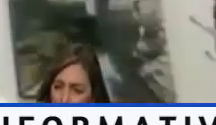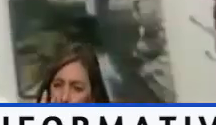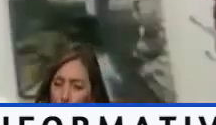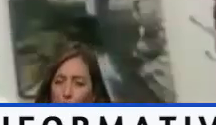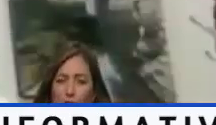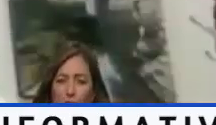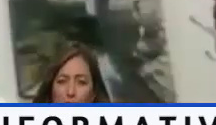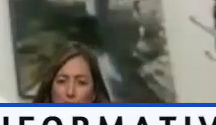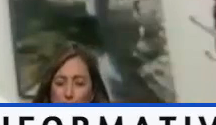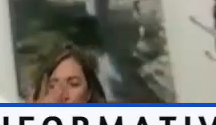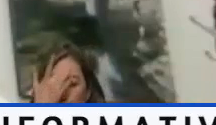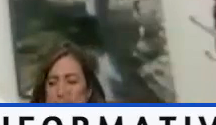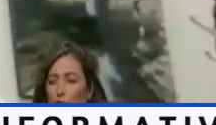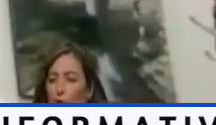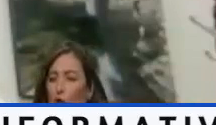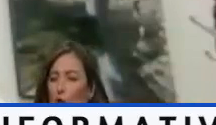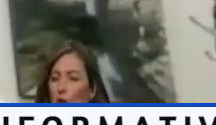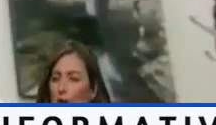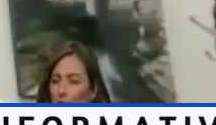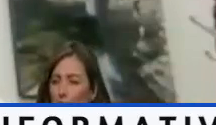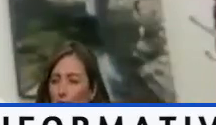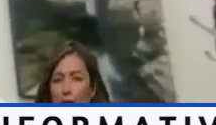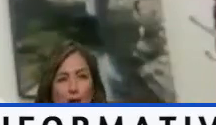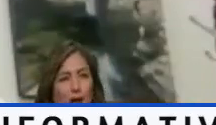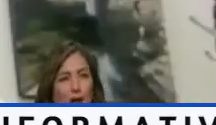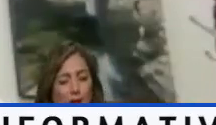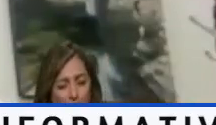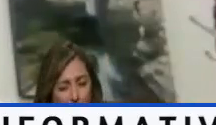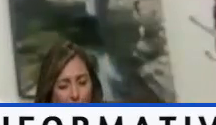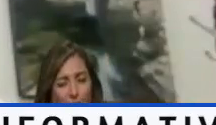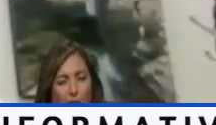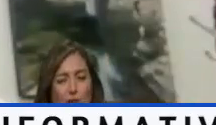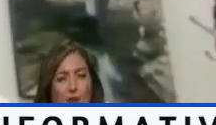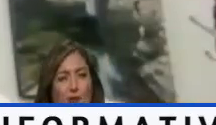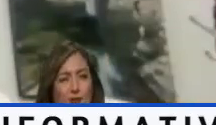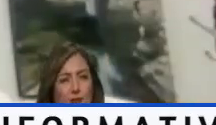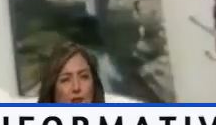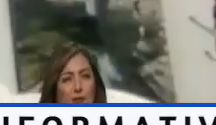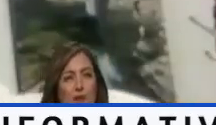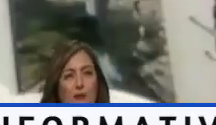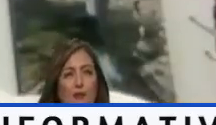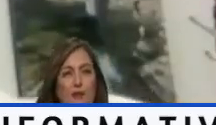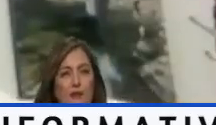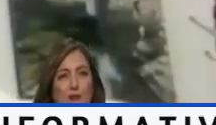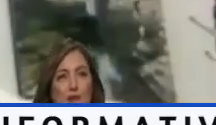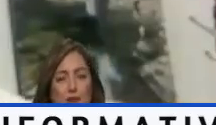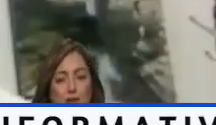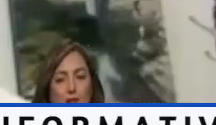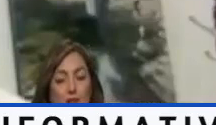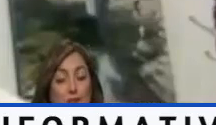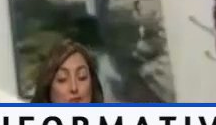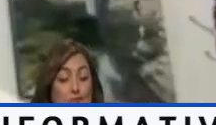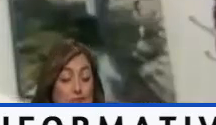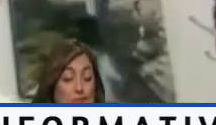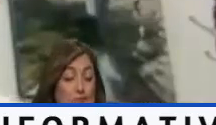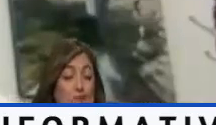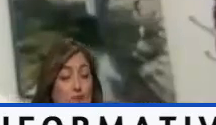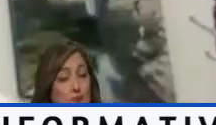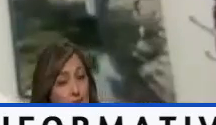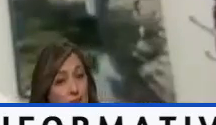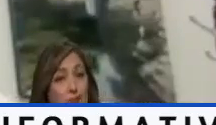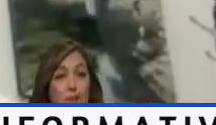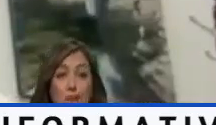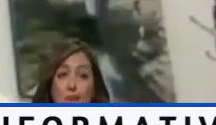ha abierto un proceso de compra de vehículos. Me parece importante que podamos